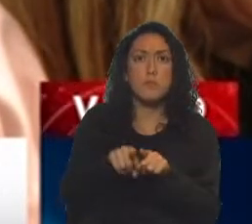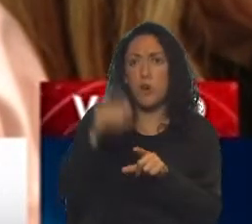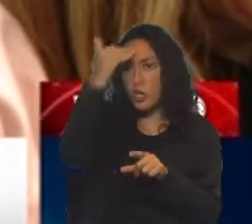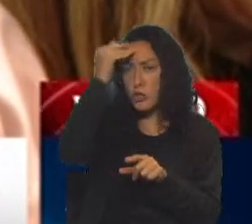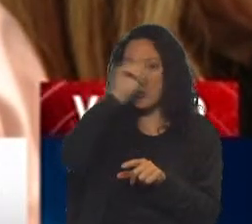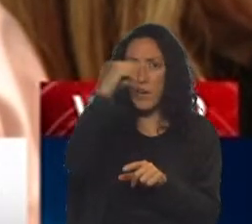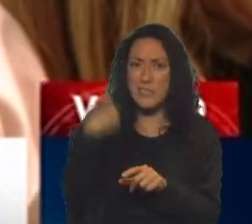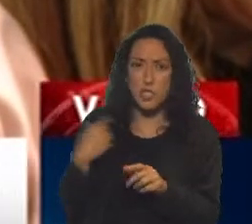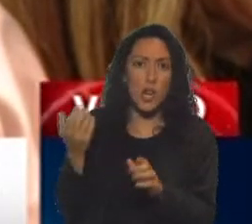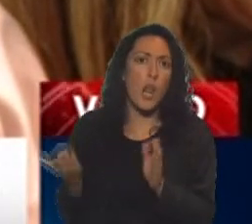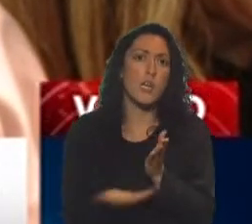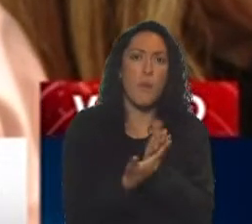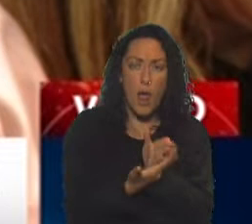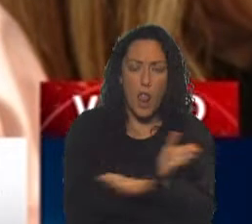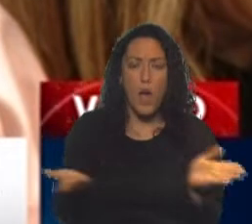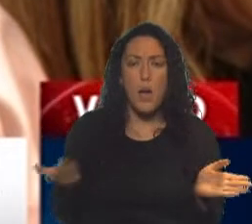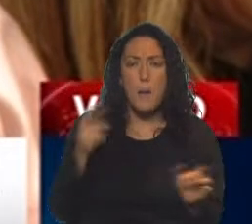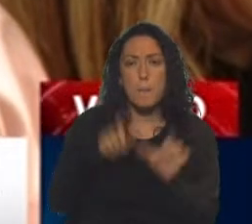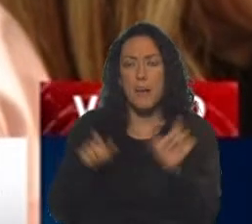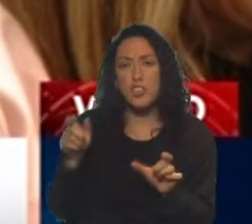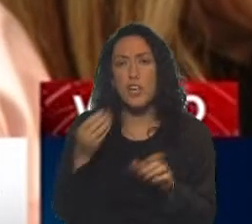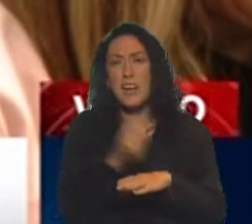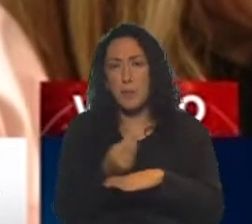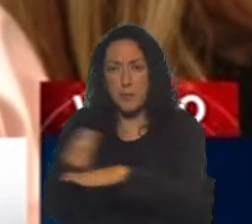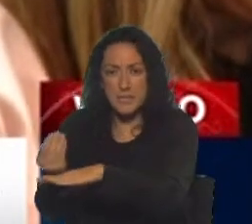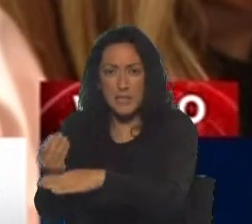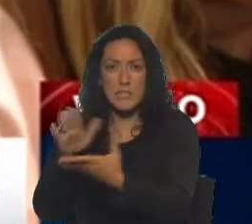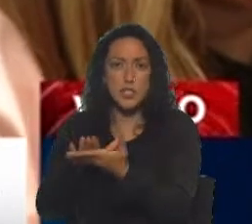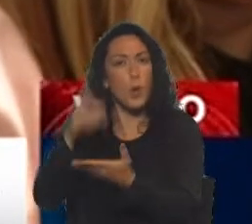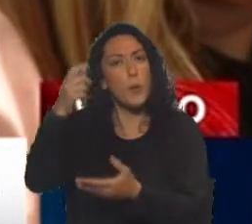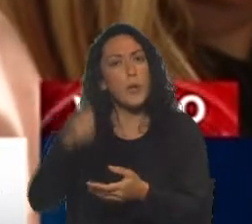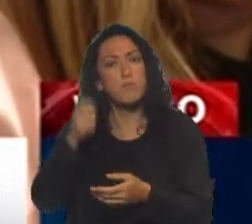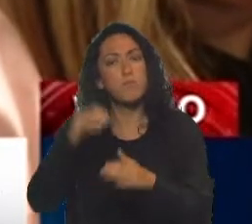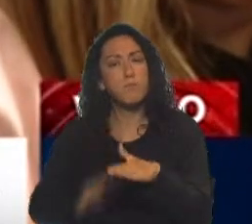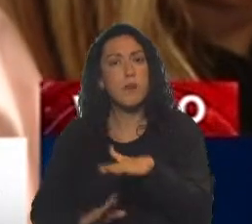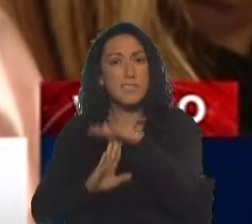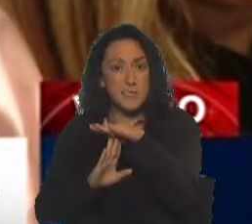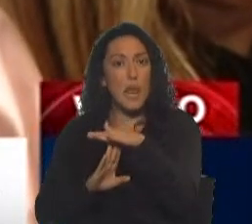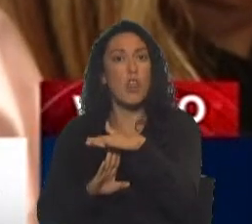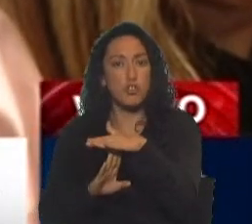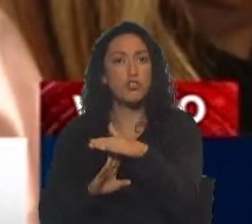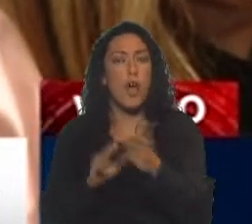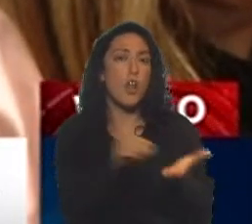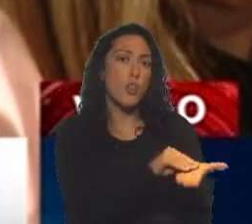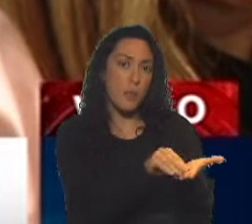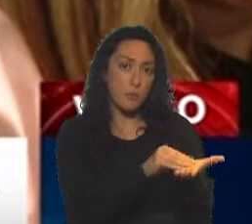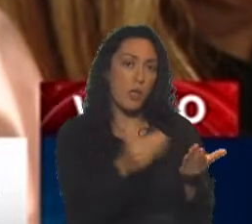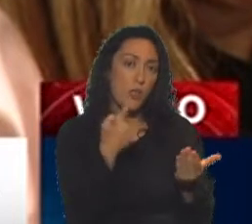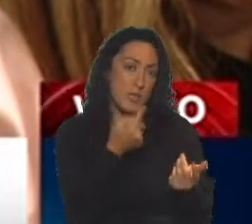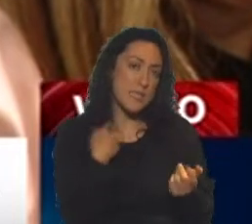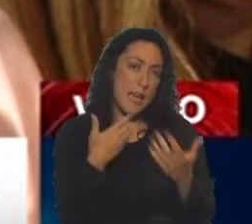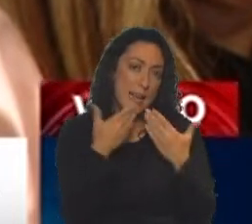Nacional. Los representantes de la Asociación de Magistrados aquí presentes le agradecen a los diputados la posibilidad de